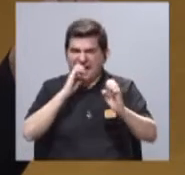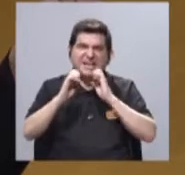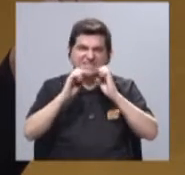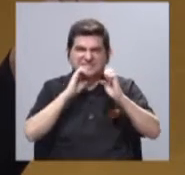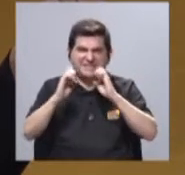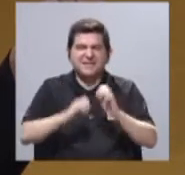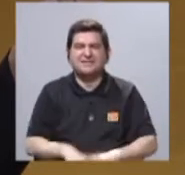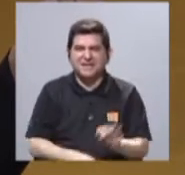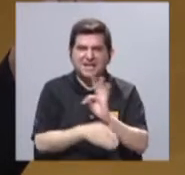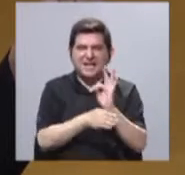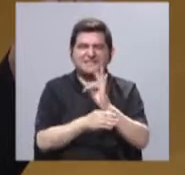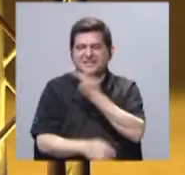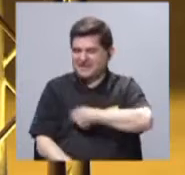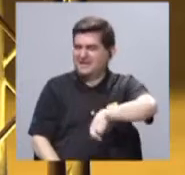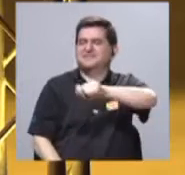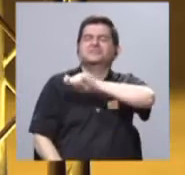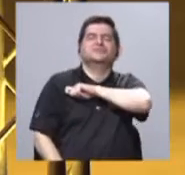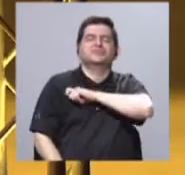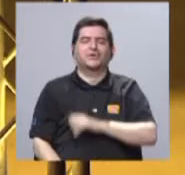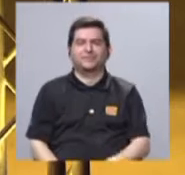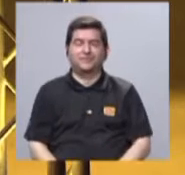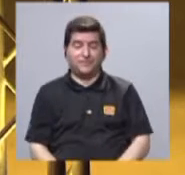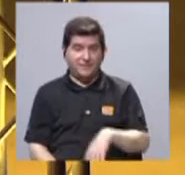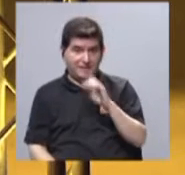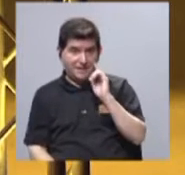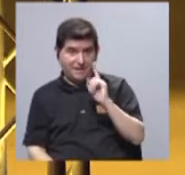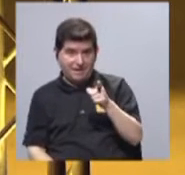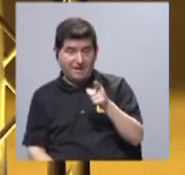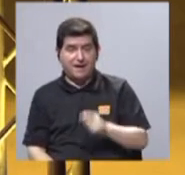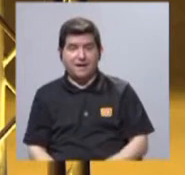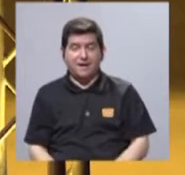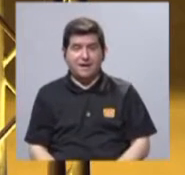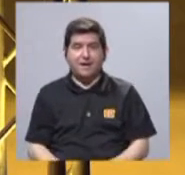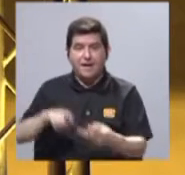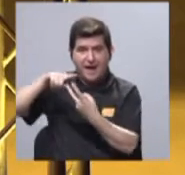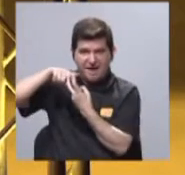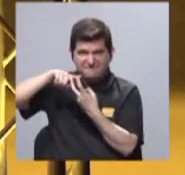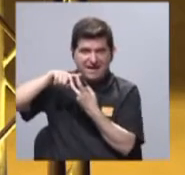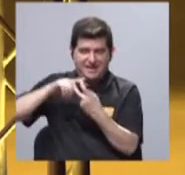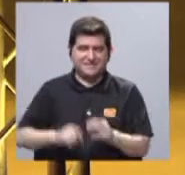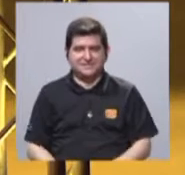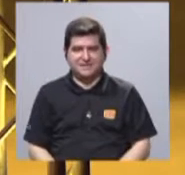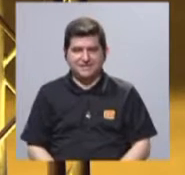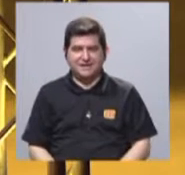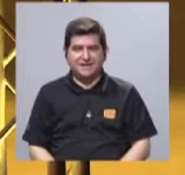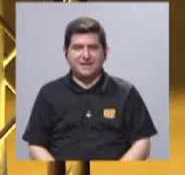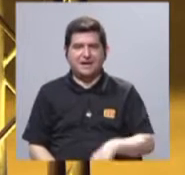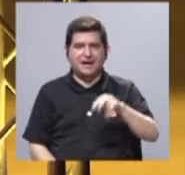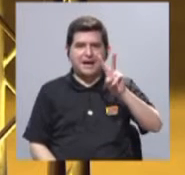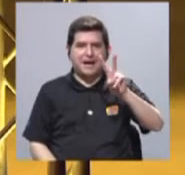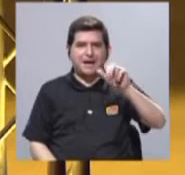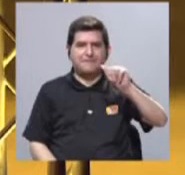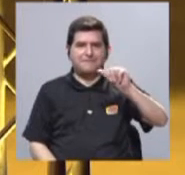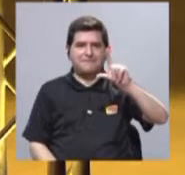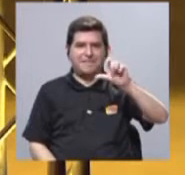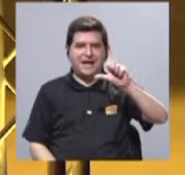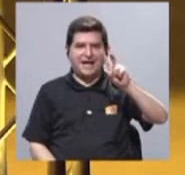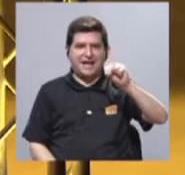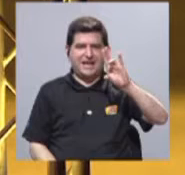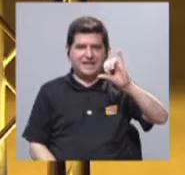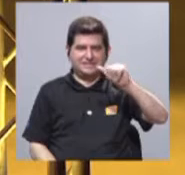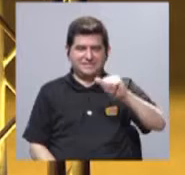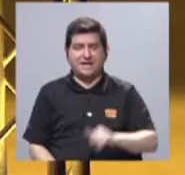entrevistadoras de la televisión española él está en valencia es un valenciano me imagino que